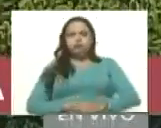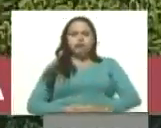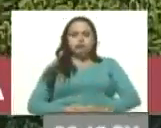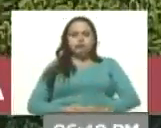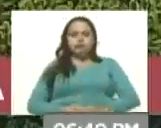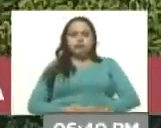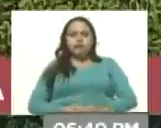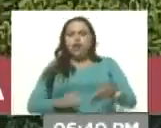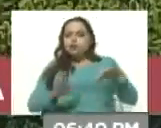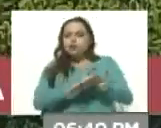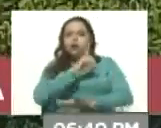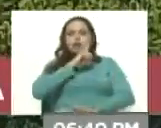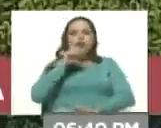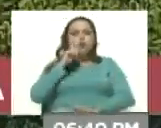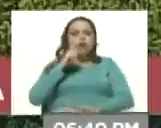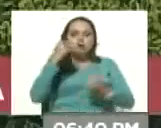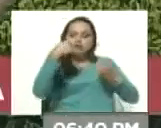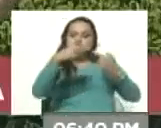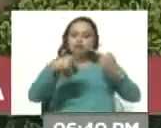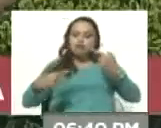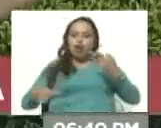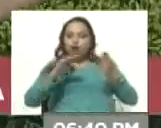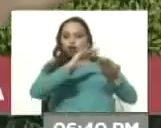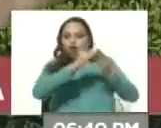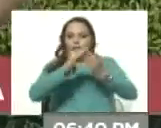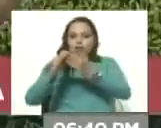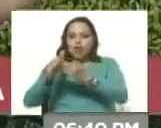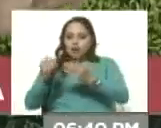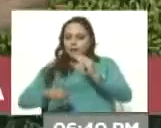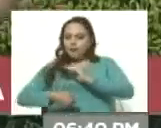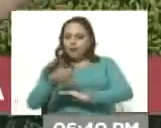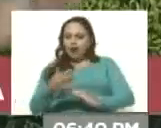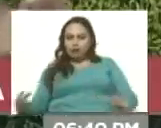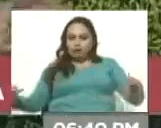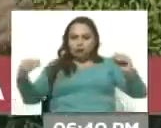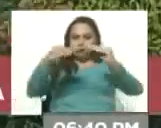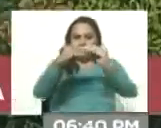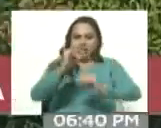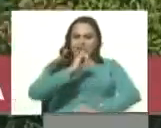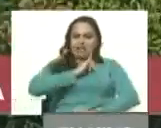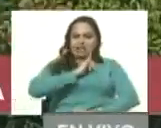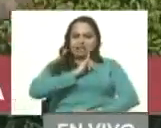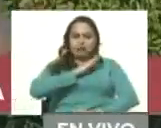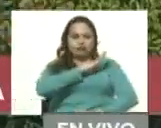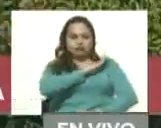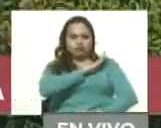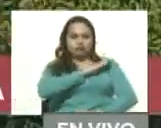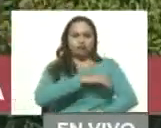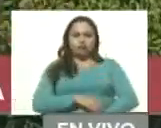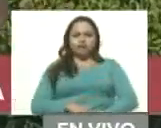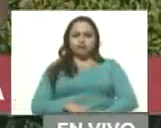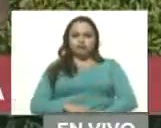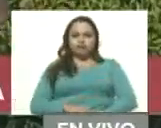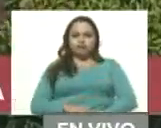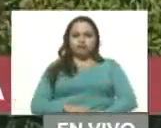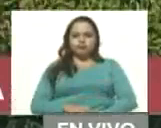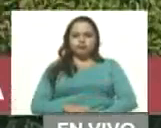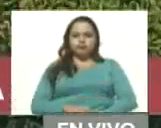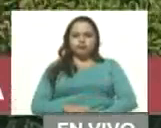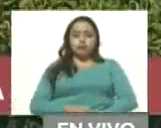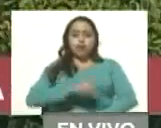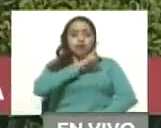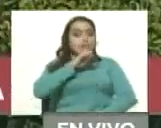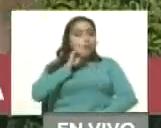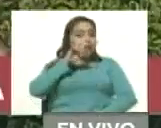la nominación de nuestras comunidades que vayan más en consonancia con nuestra identidad por eso hemos estado no solamente el nombre del